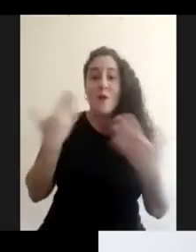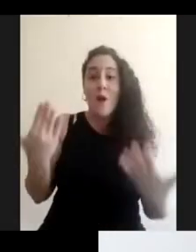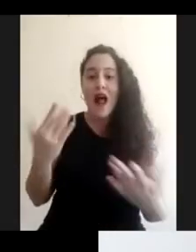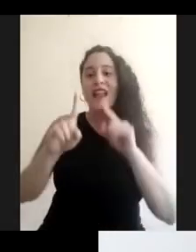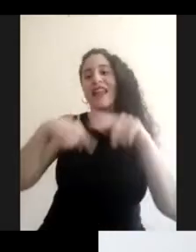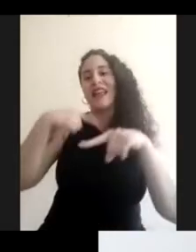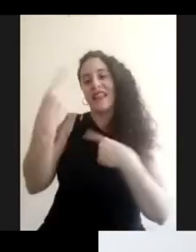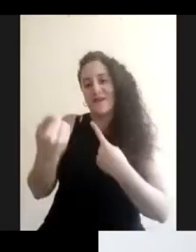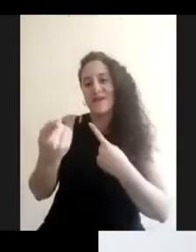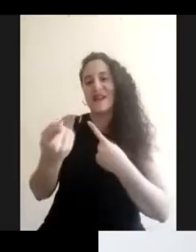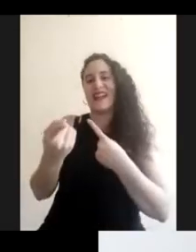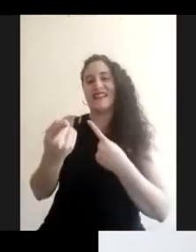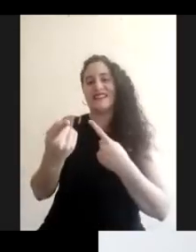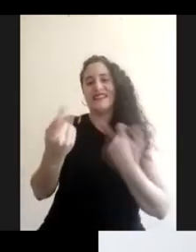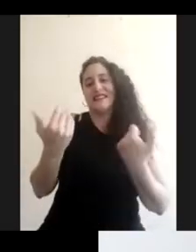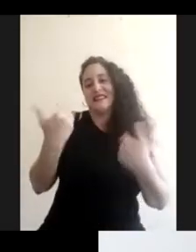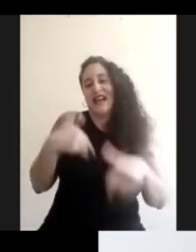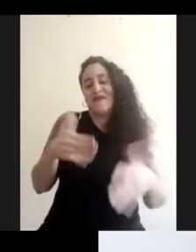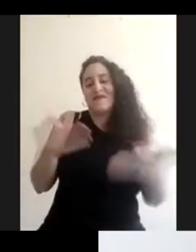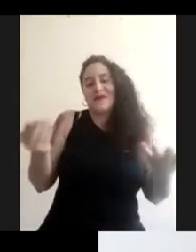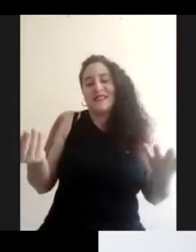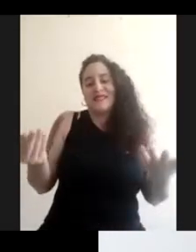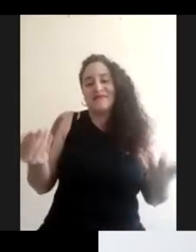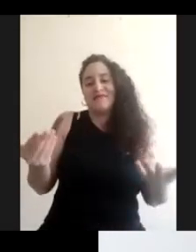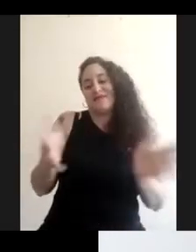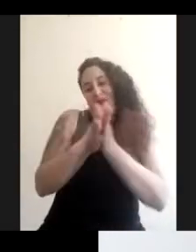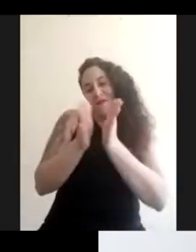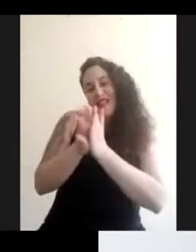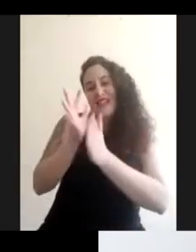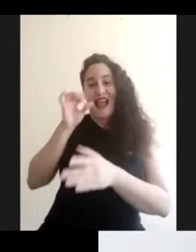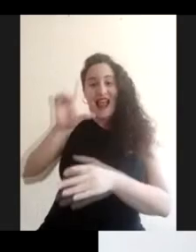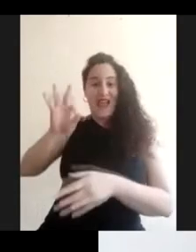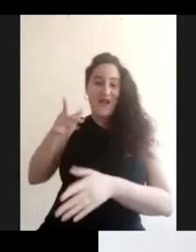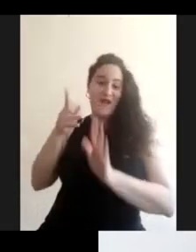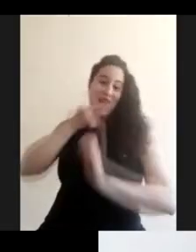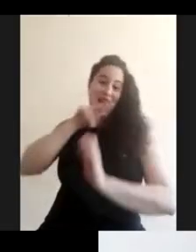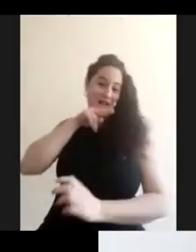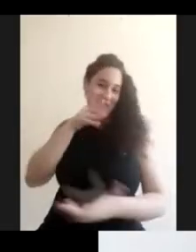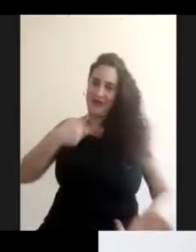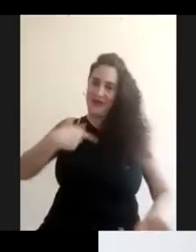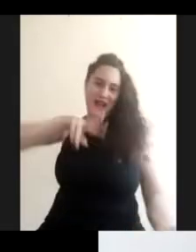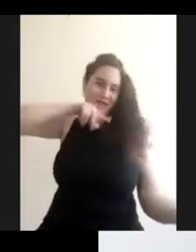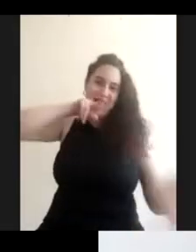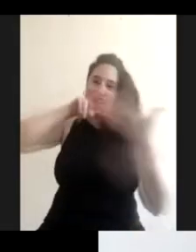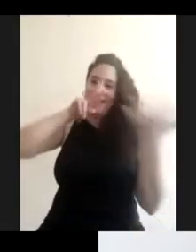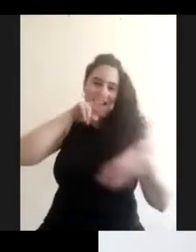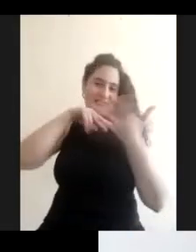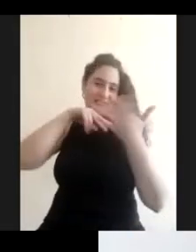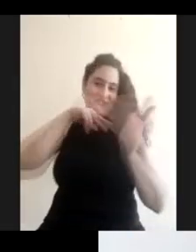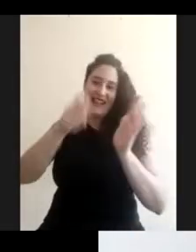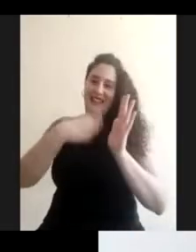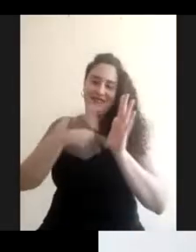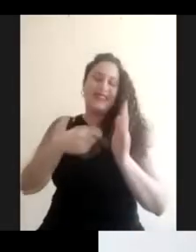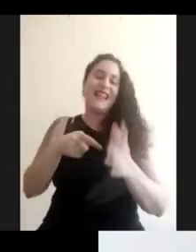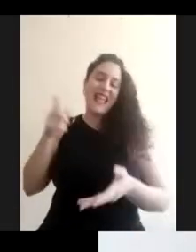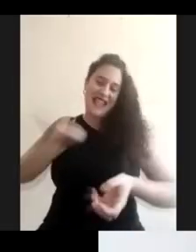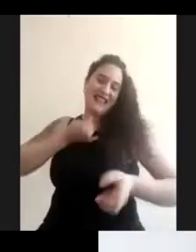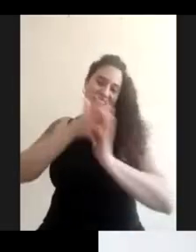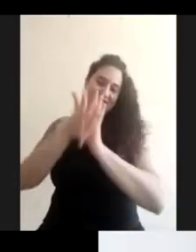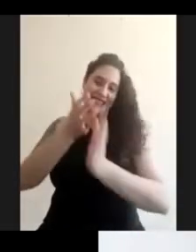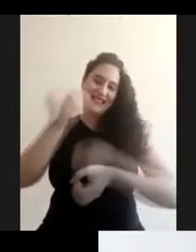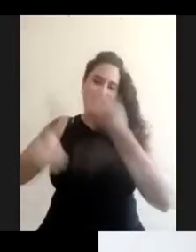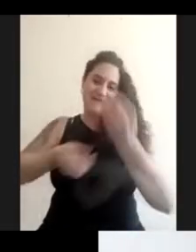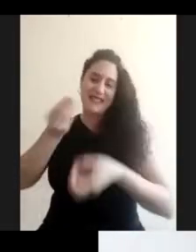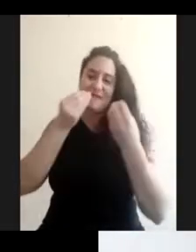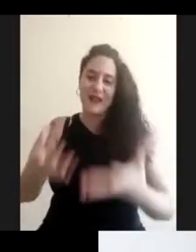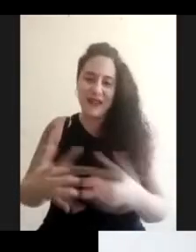dejaremos que Leo hable, porque yo hablo mucho. Mejor que hable Leo, que se expresa mejor que yo, seguro. Así